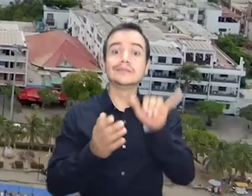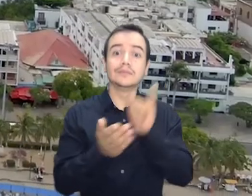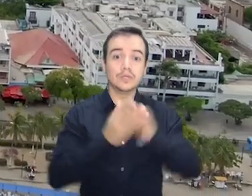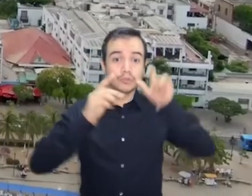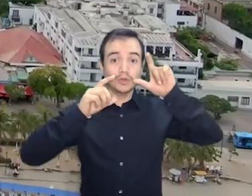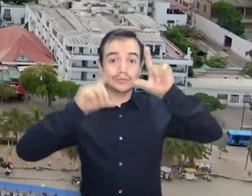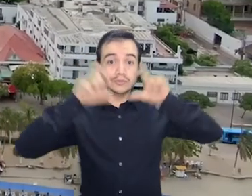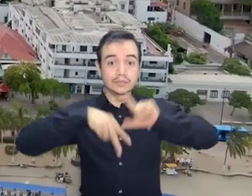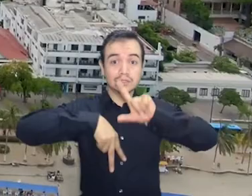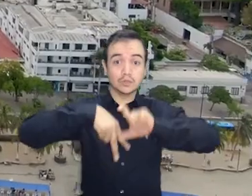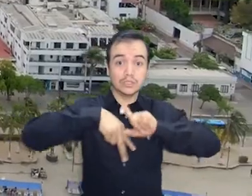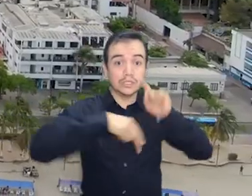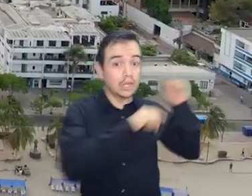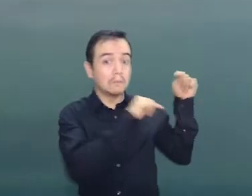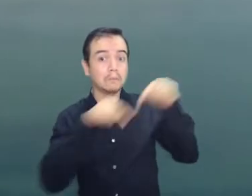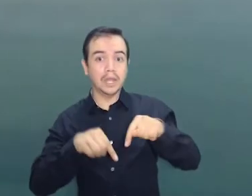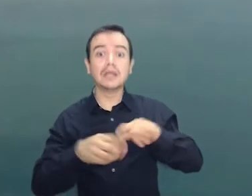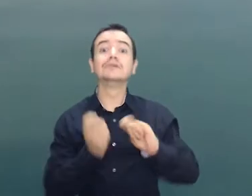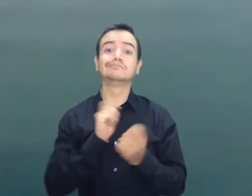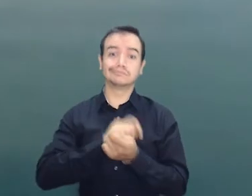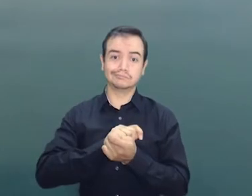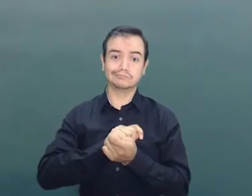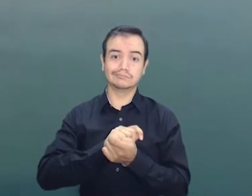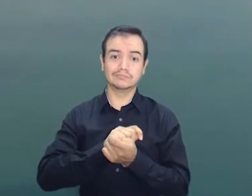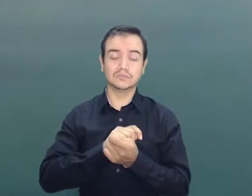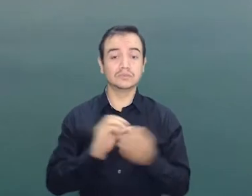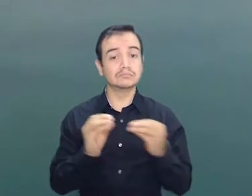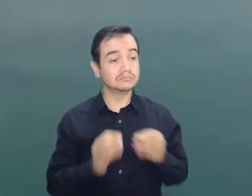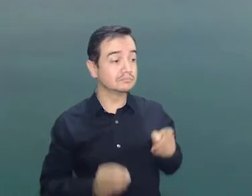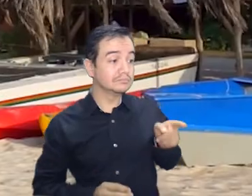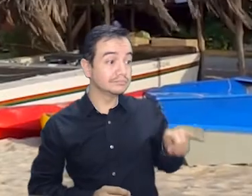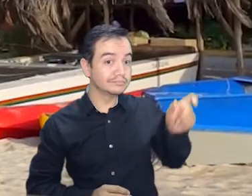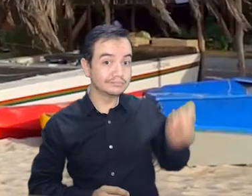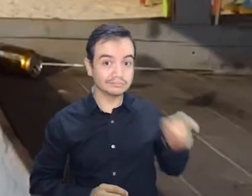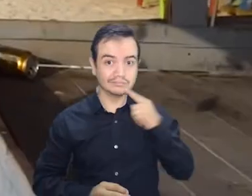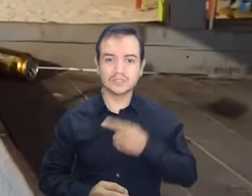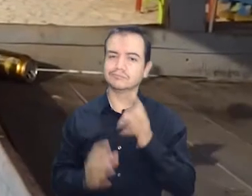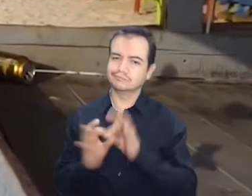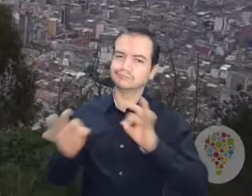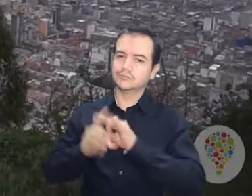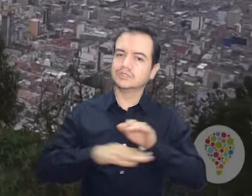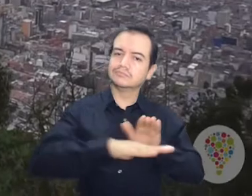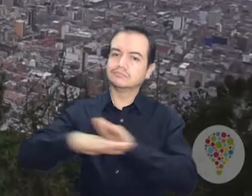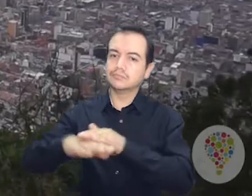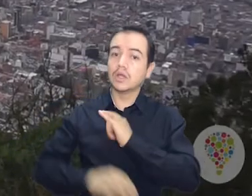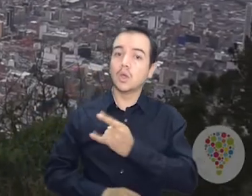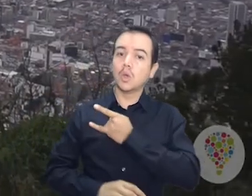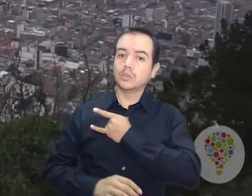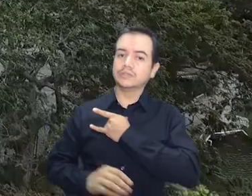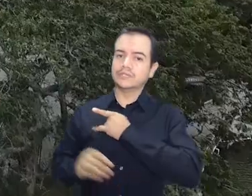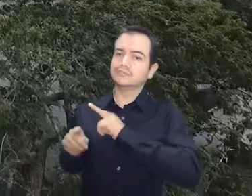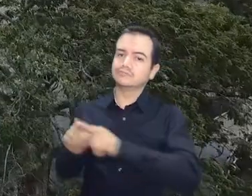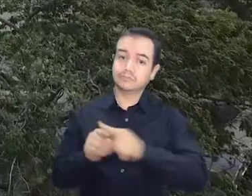el escenario para reflexionar acerca del papel que debe tener la academia en la reactivación del turismo en las diferentes ciudades y en el caso de